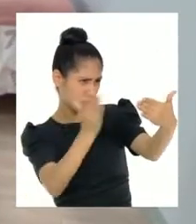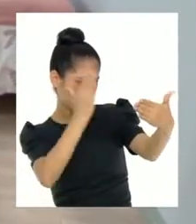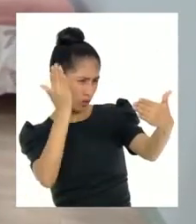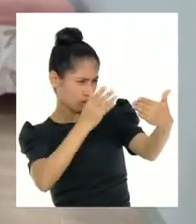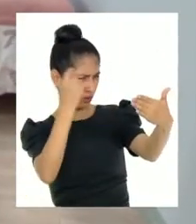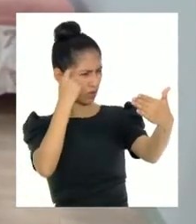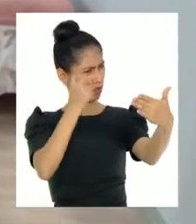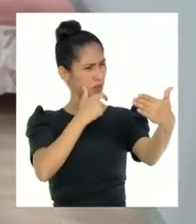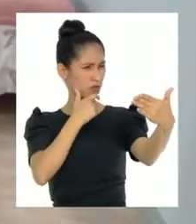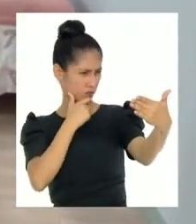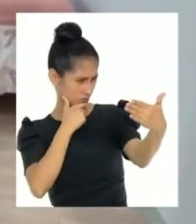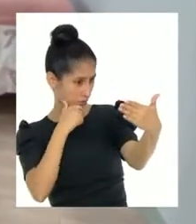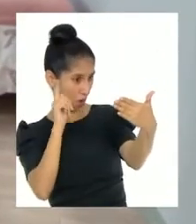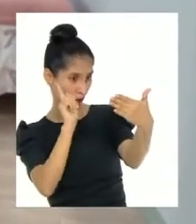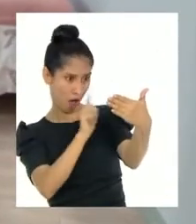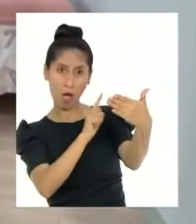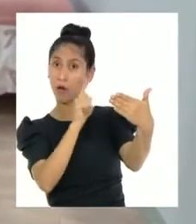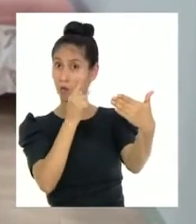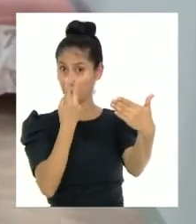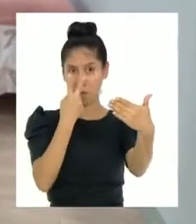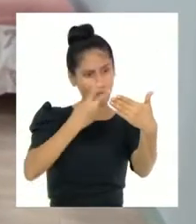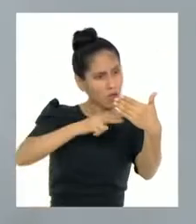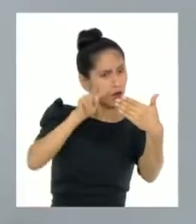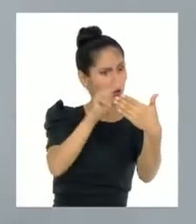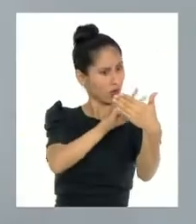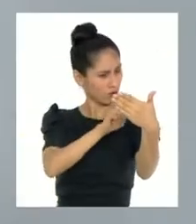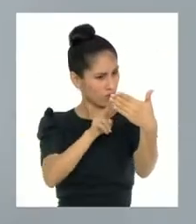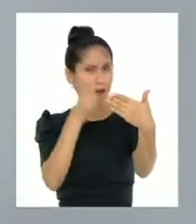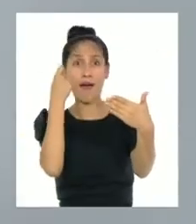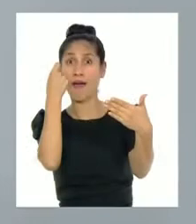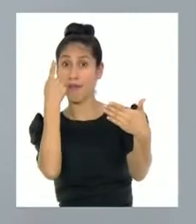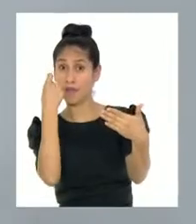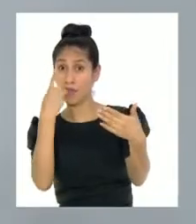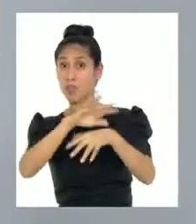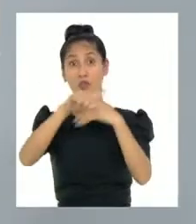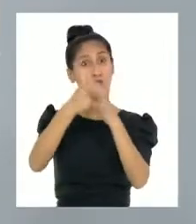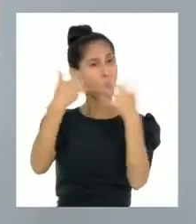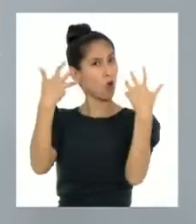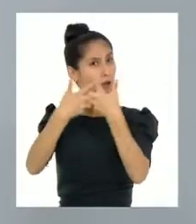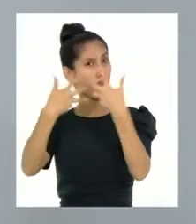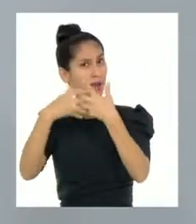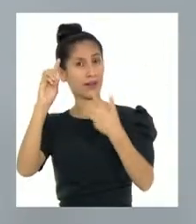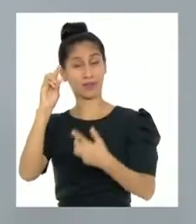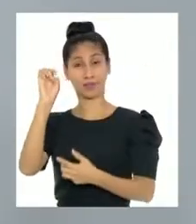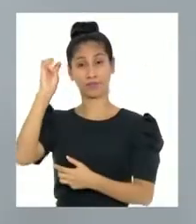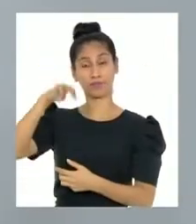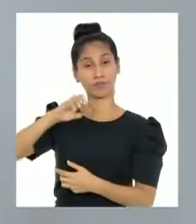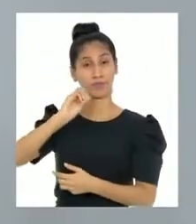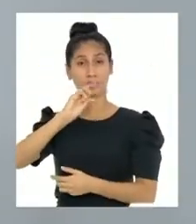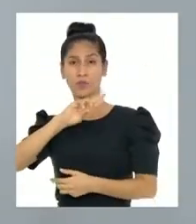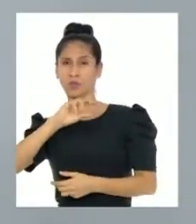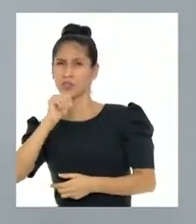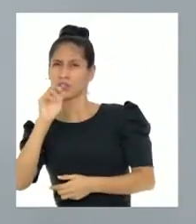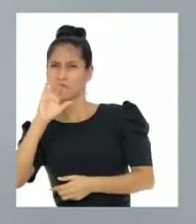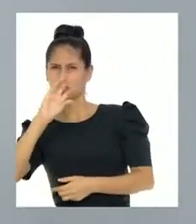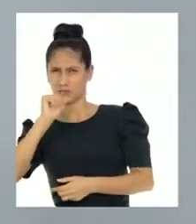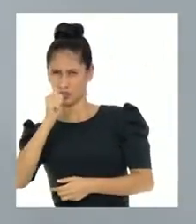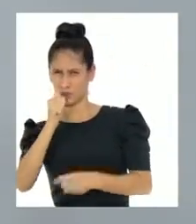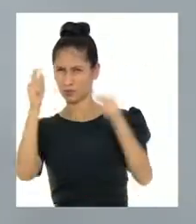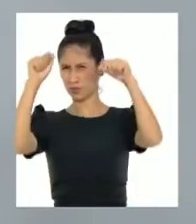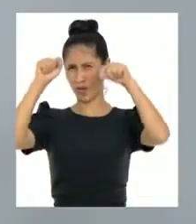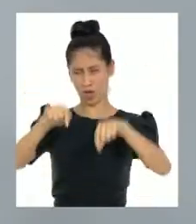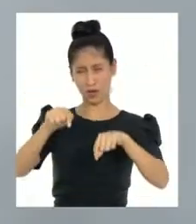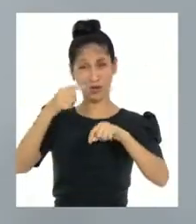reflexionar también sobre la democracia y la participación. Ahora, como les decía hace unos momentos, estos días que he